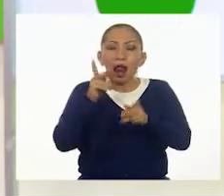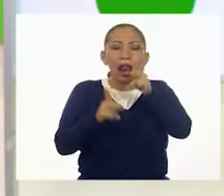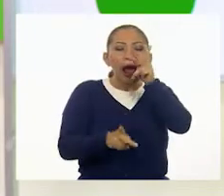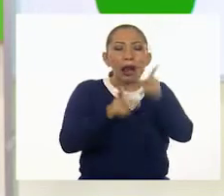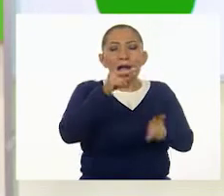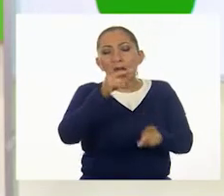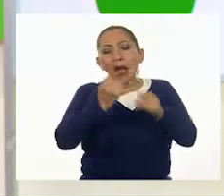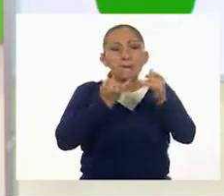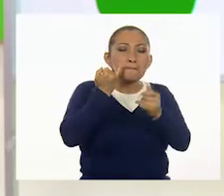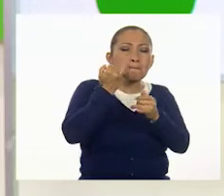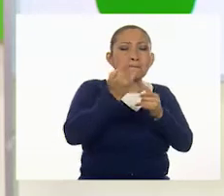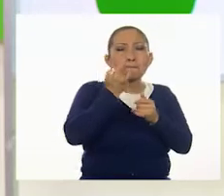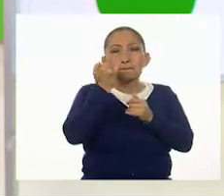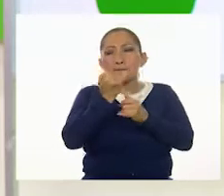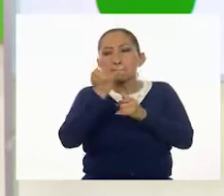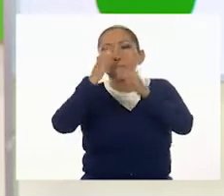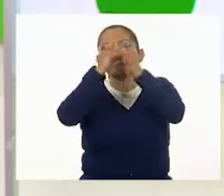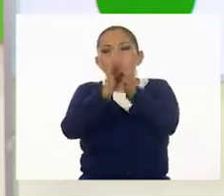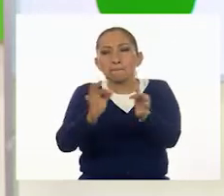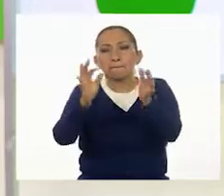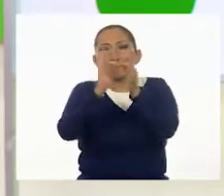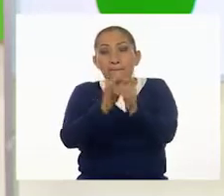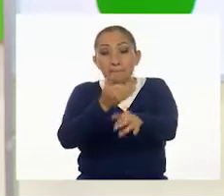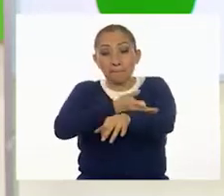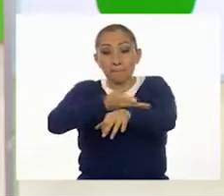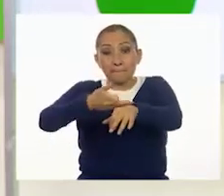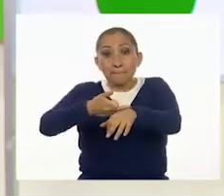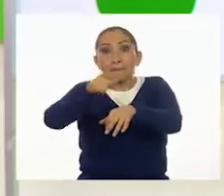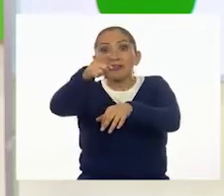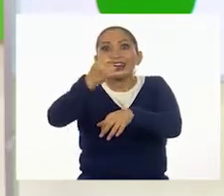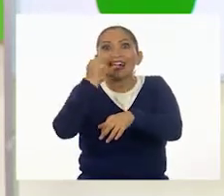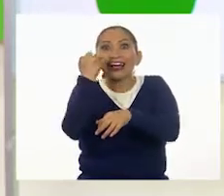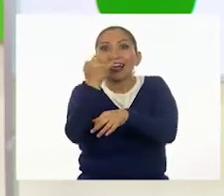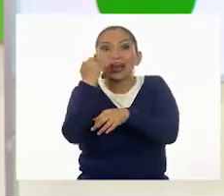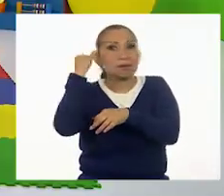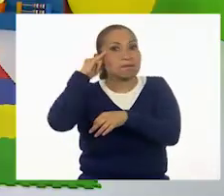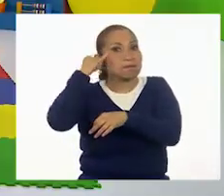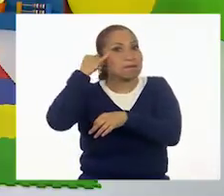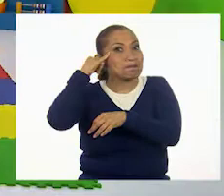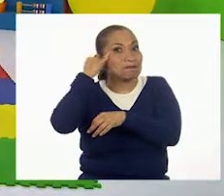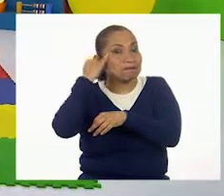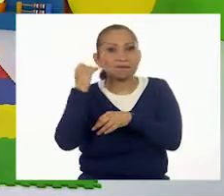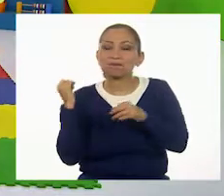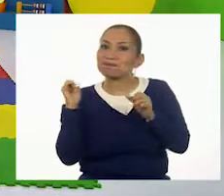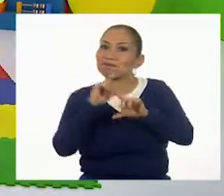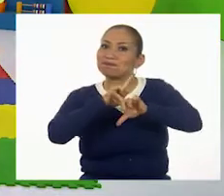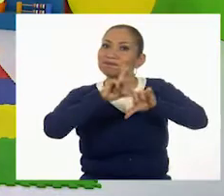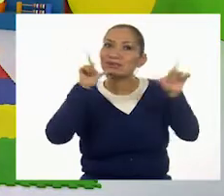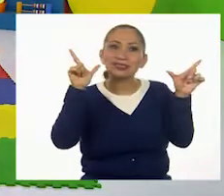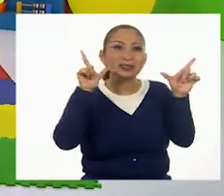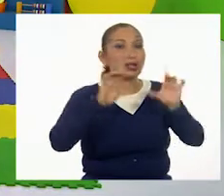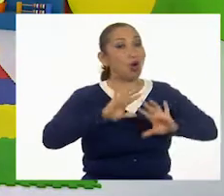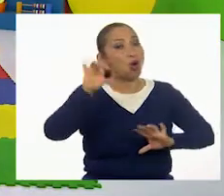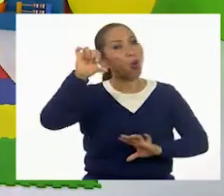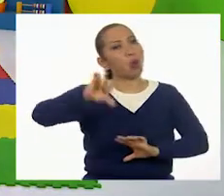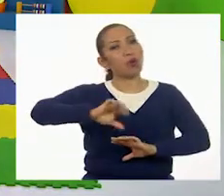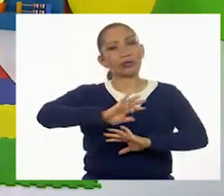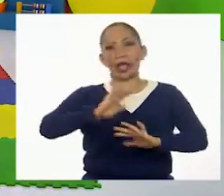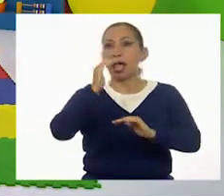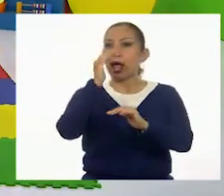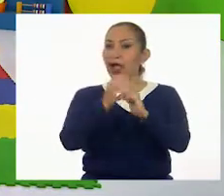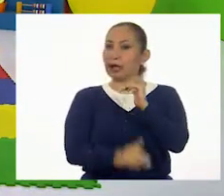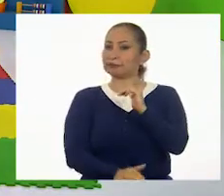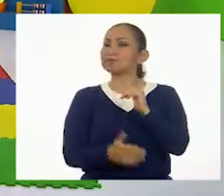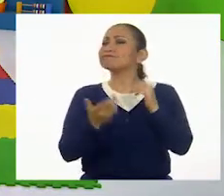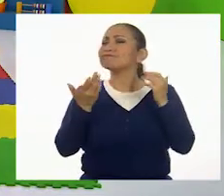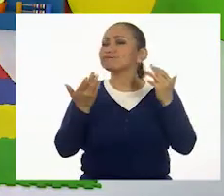y platicas y cuentas con tu familia en tu lengua materna? ¡Listo, Itza! Por hoy hemos terminado